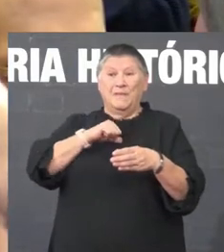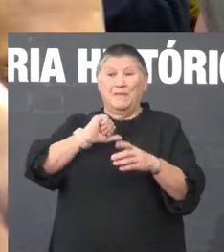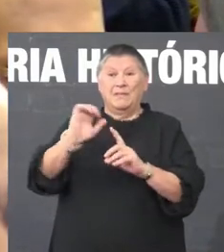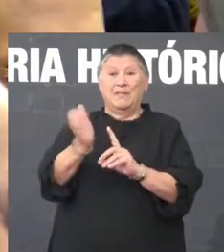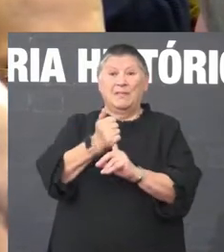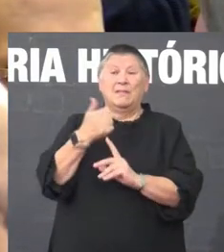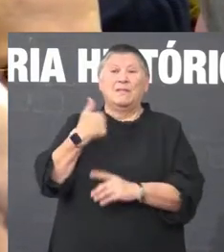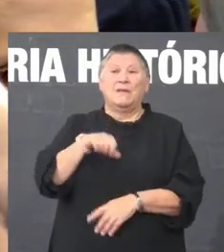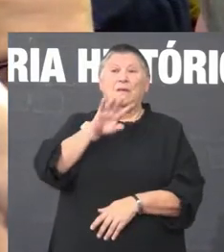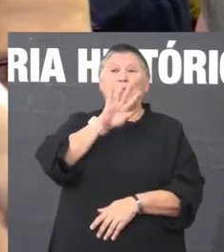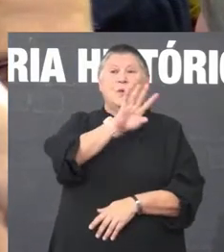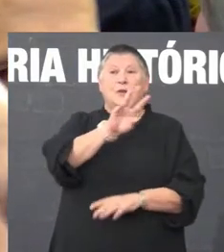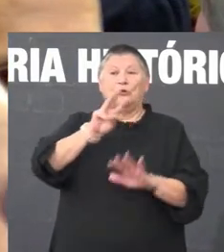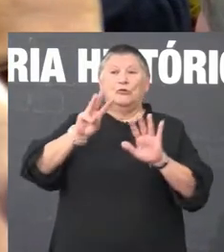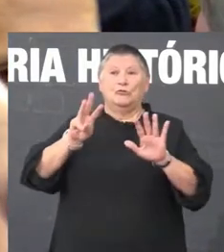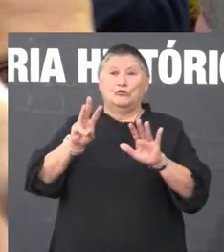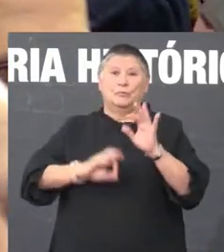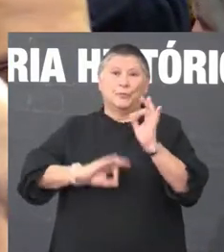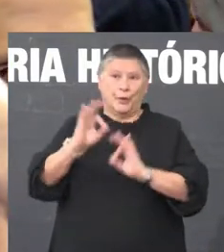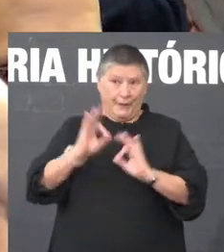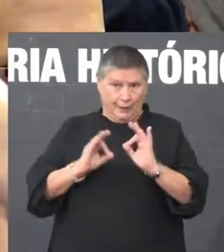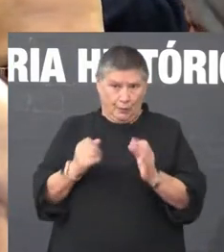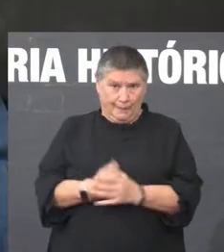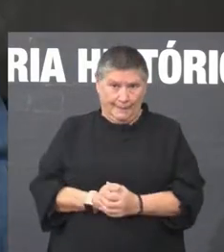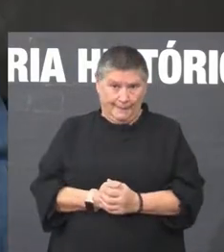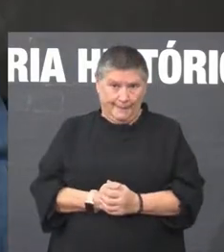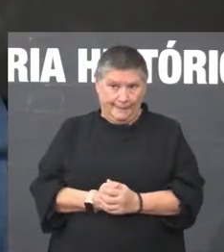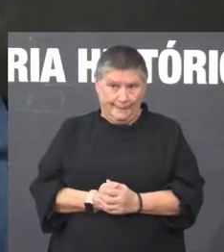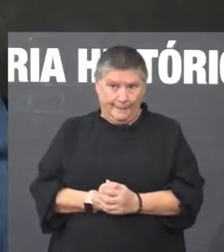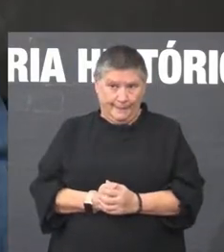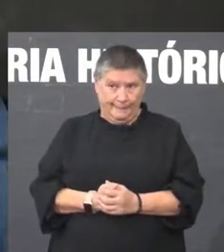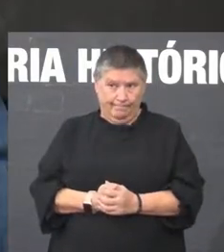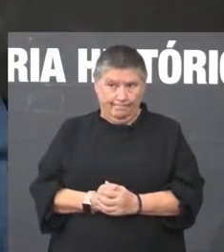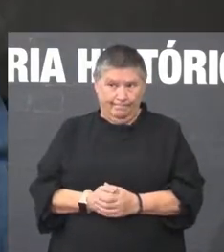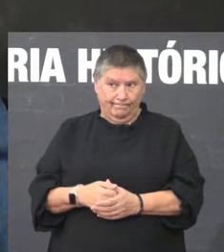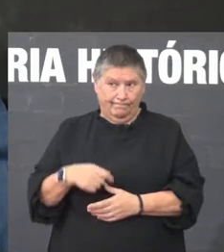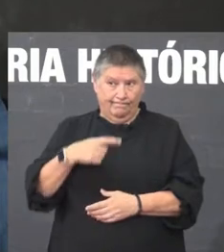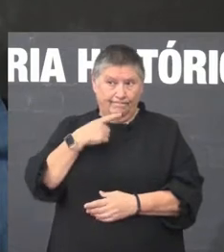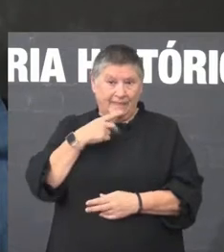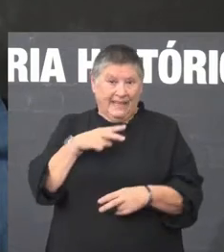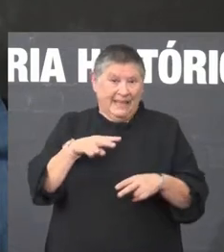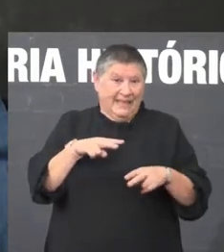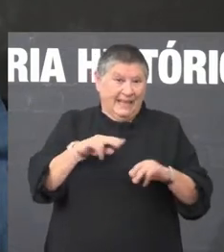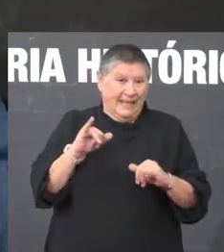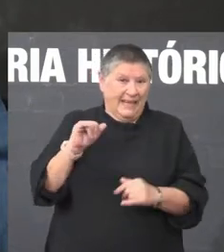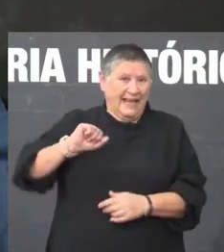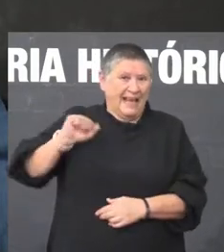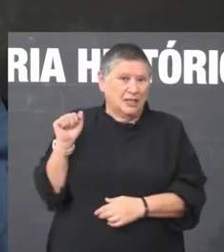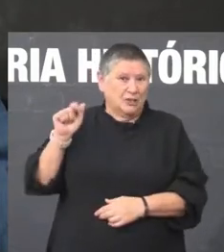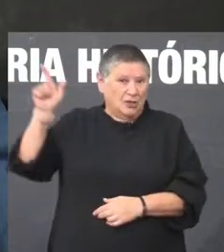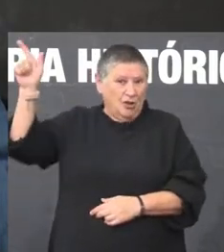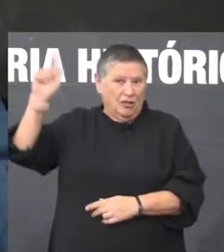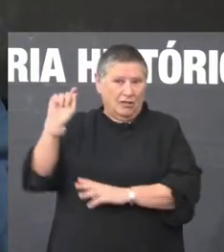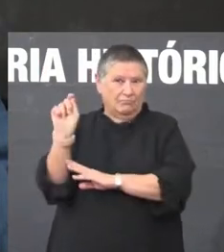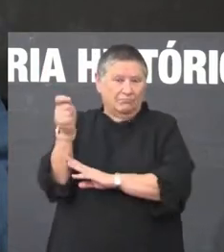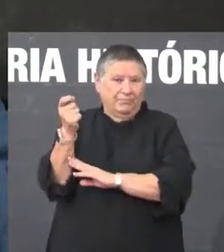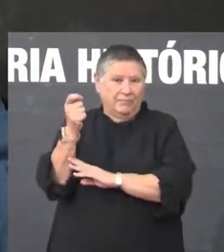48%. Es decir, ni los escoceses habían alcanzado la mayoría,